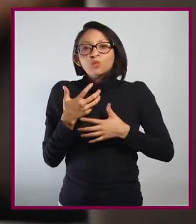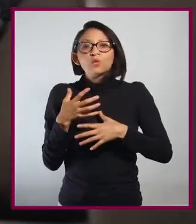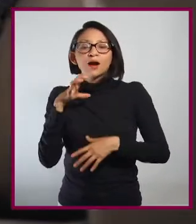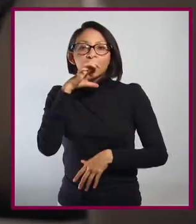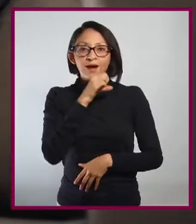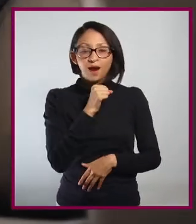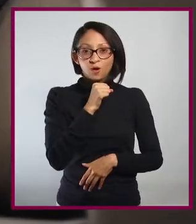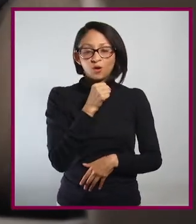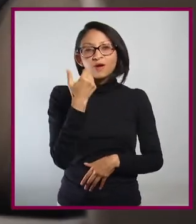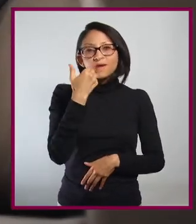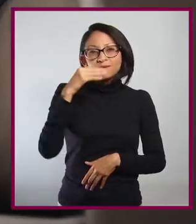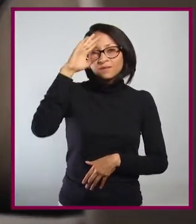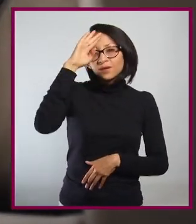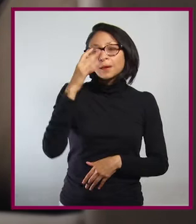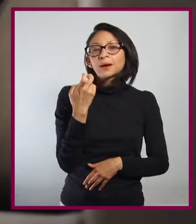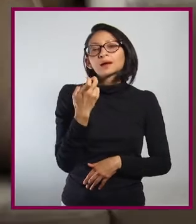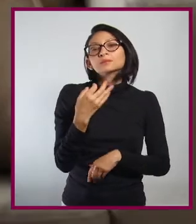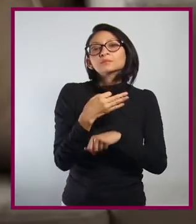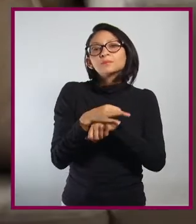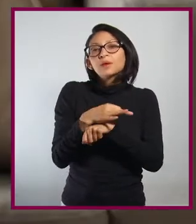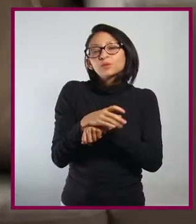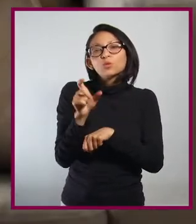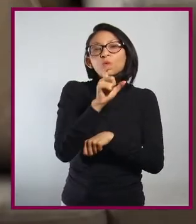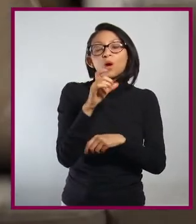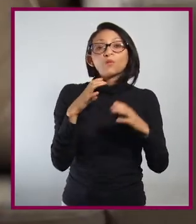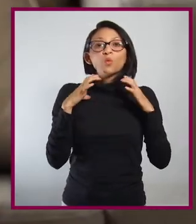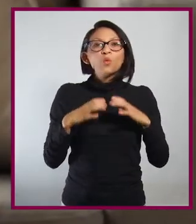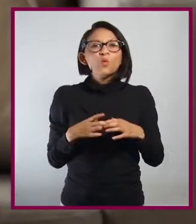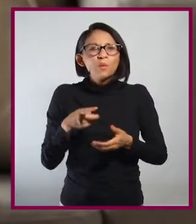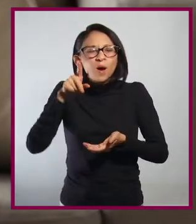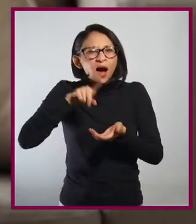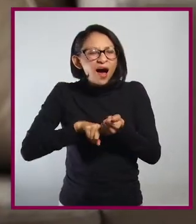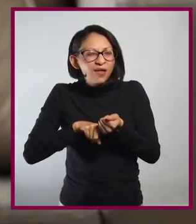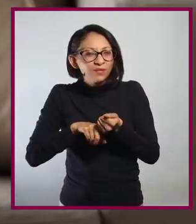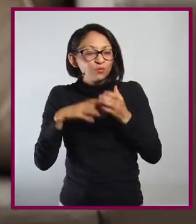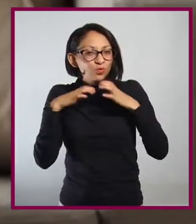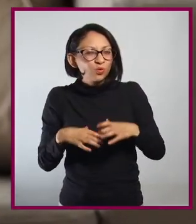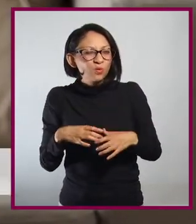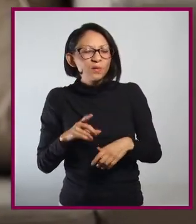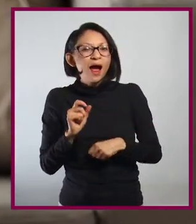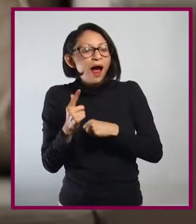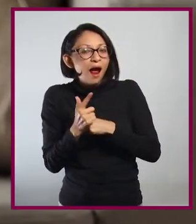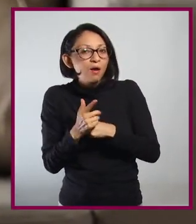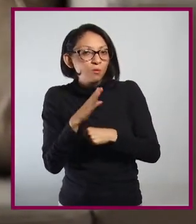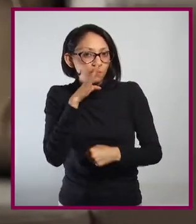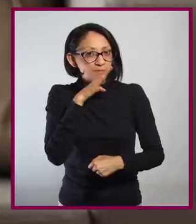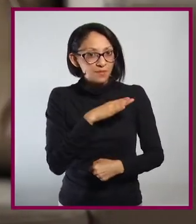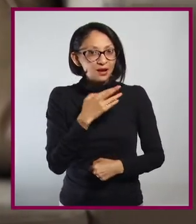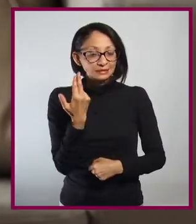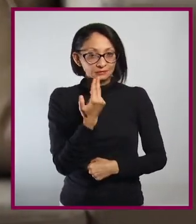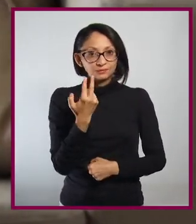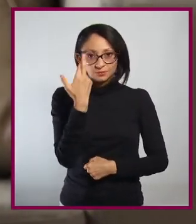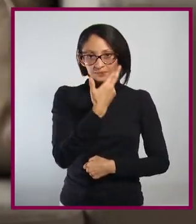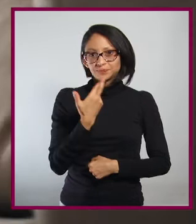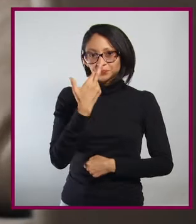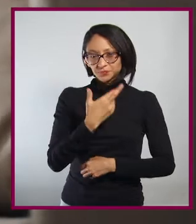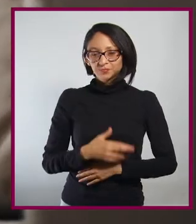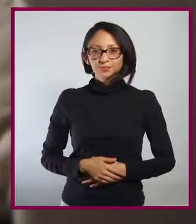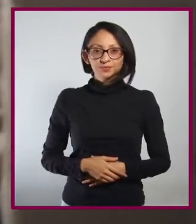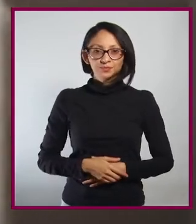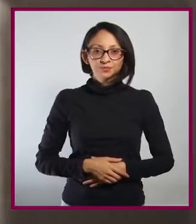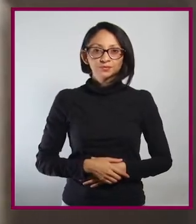La fiebre es un aumento temporal de la temperatura del cuerpo y es señal de que algo fuera de lo común está pasando con